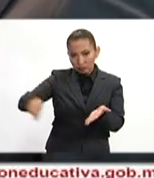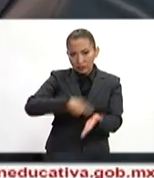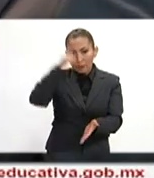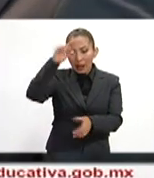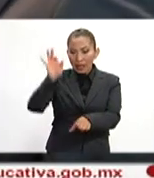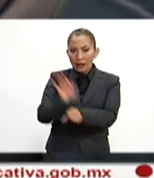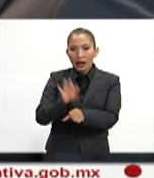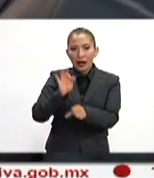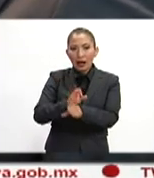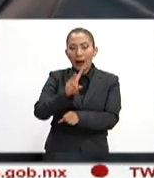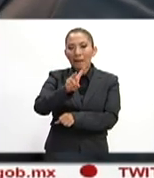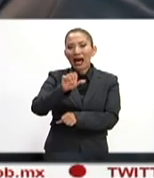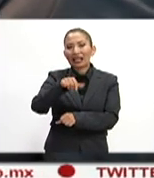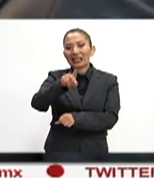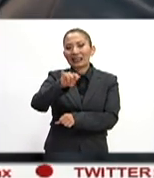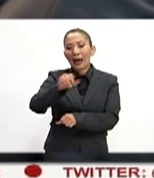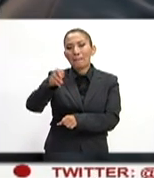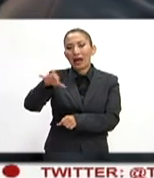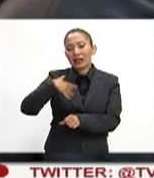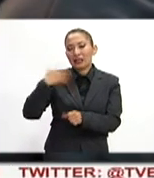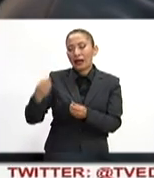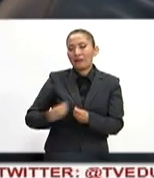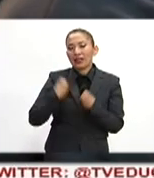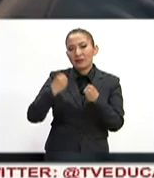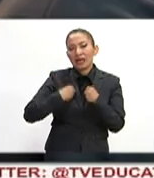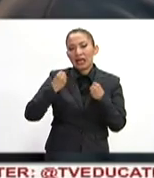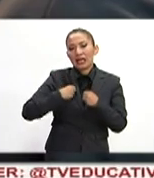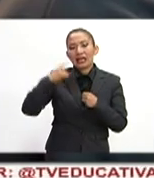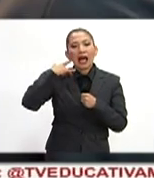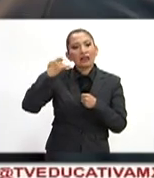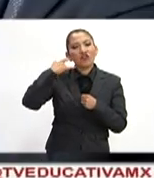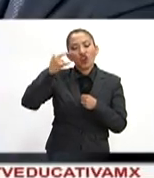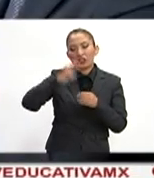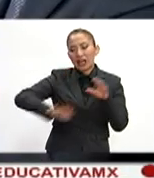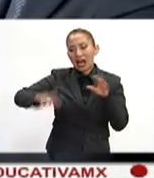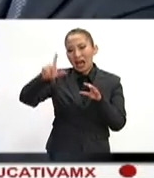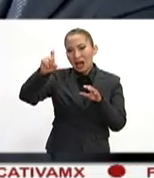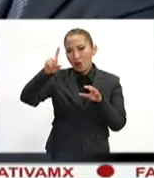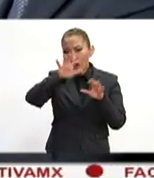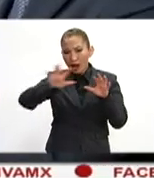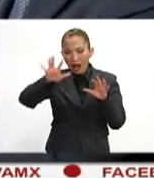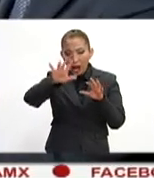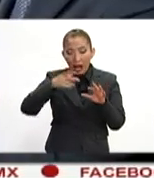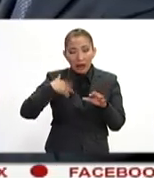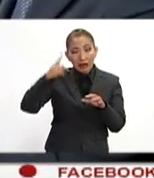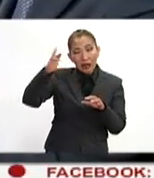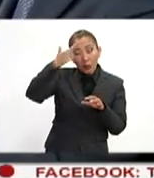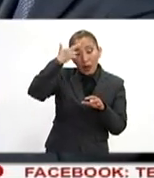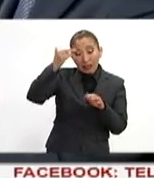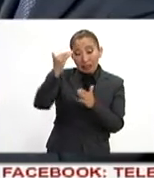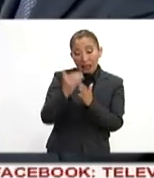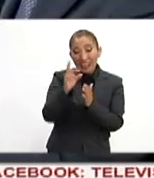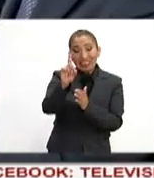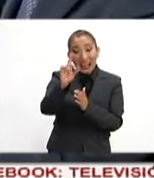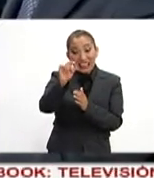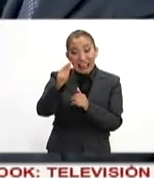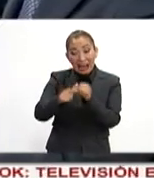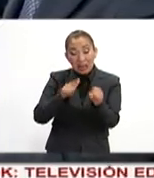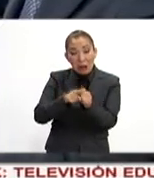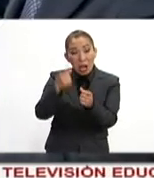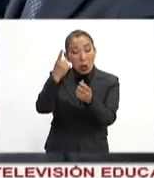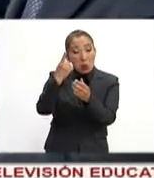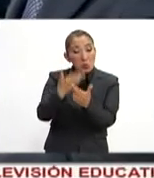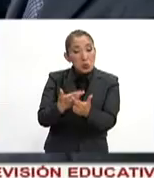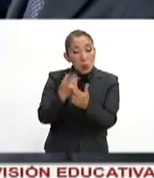a la vaquita marina que habita en el Golfo de California. Y es que hay que recordar que solo quedan menos de 30